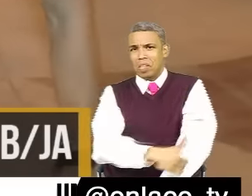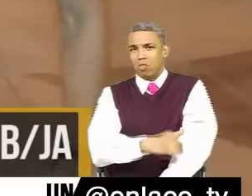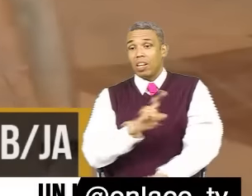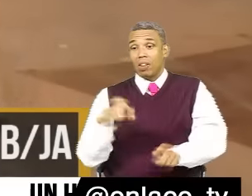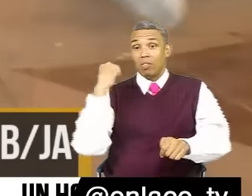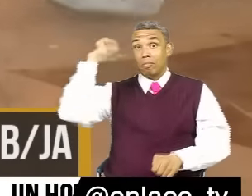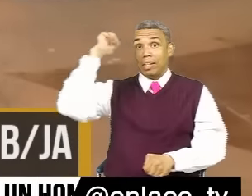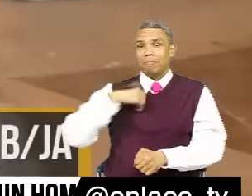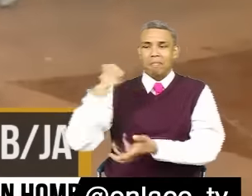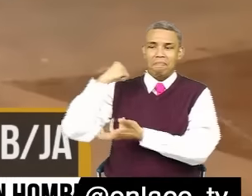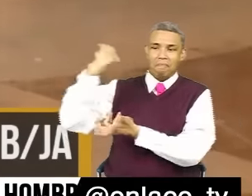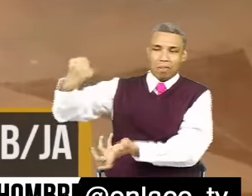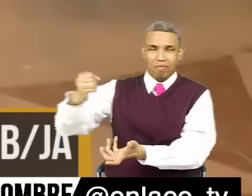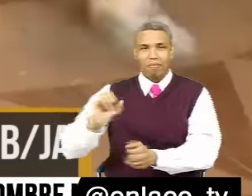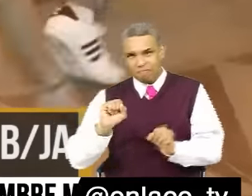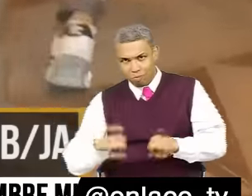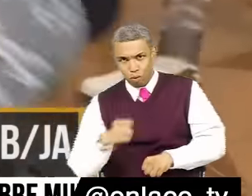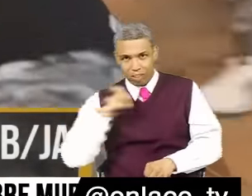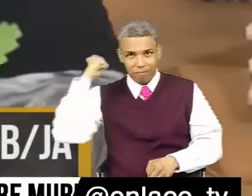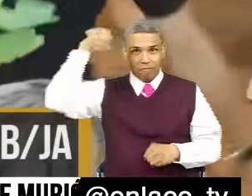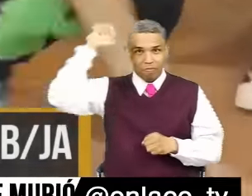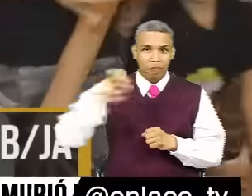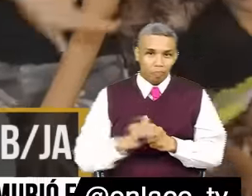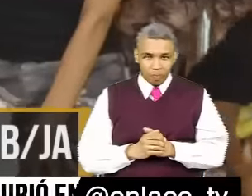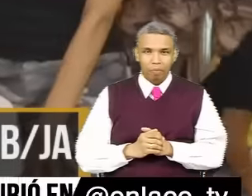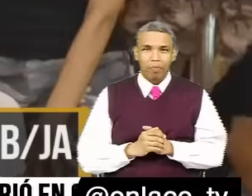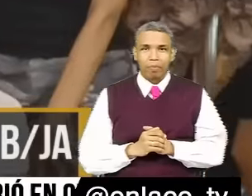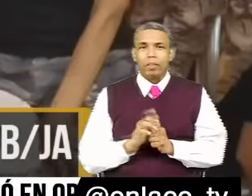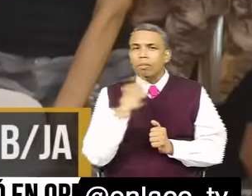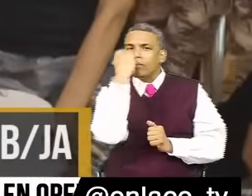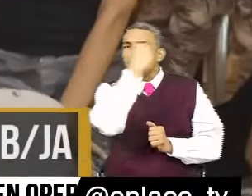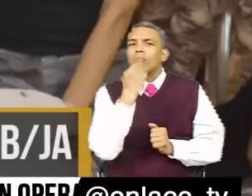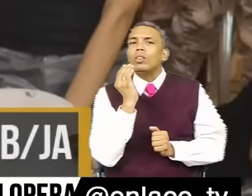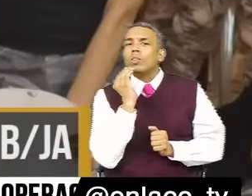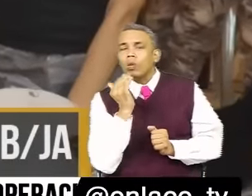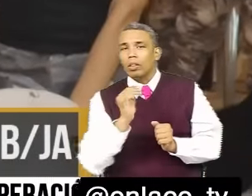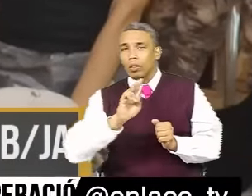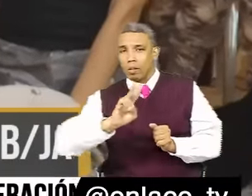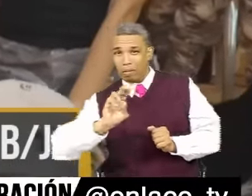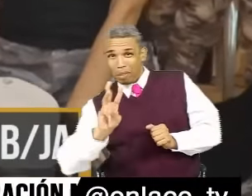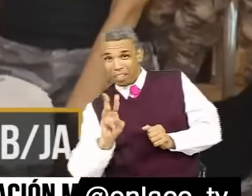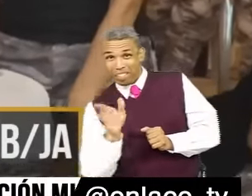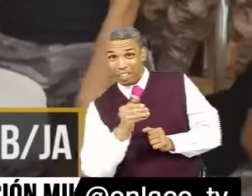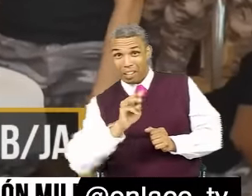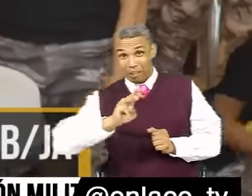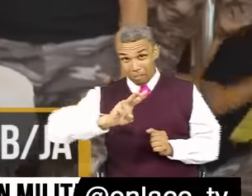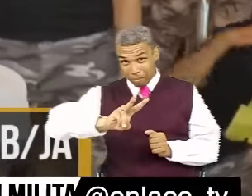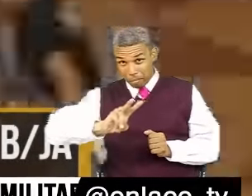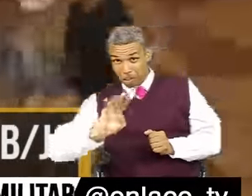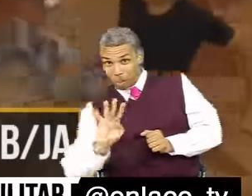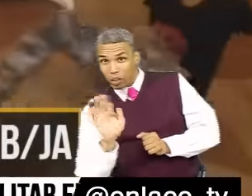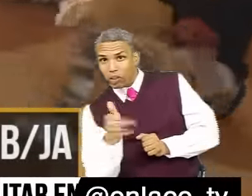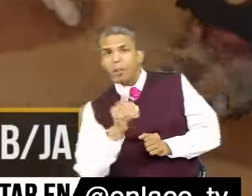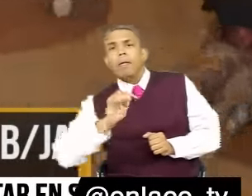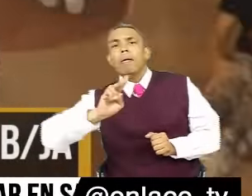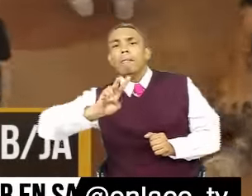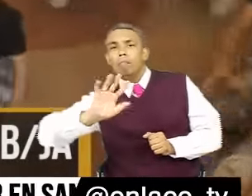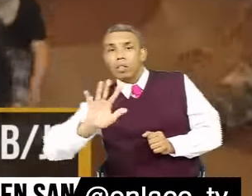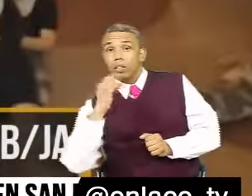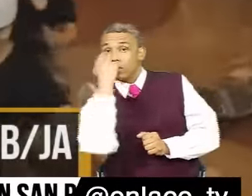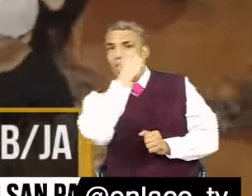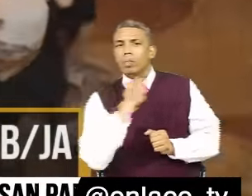cuarto Festival Nacional de Cultura Urbana que se realizará en Barranca Bermeja el próximo 23, 24 y 25 de septiembre en el Centro